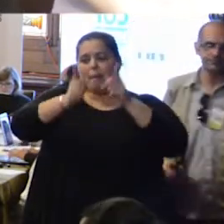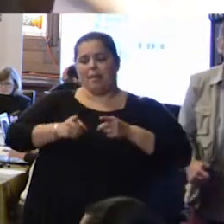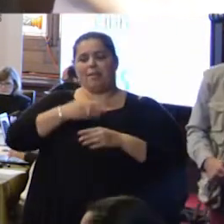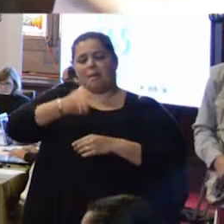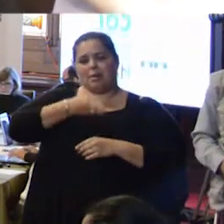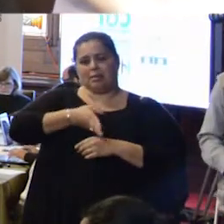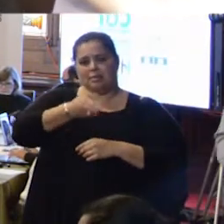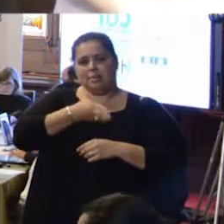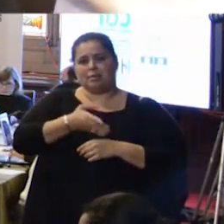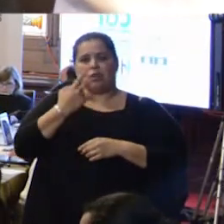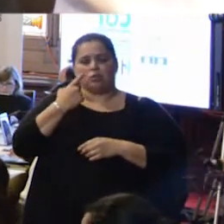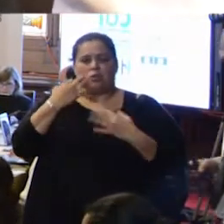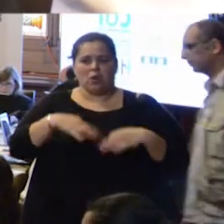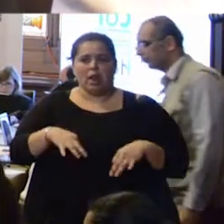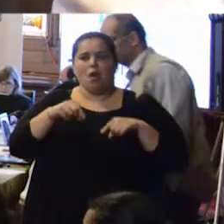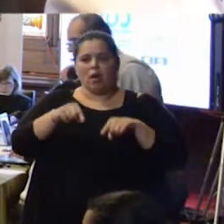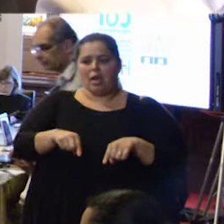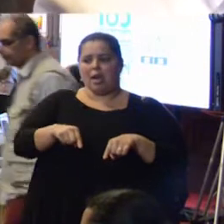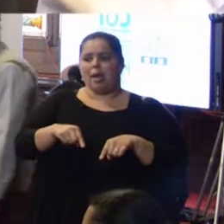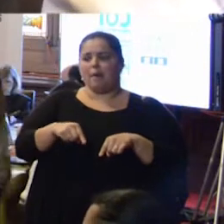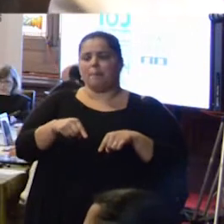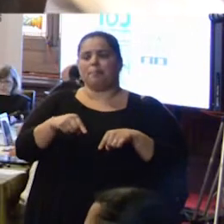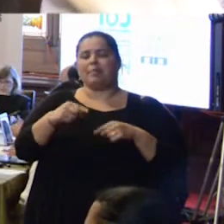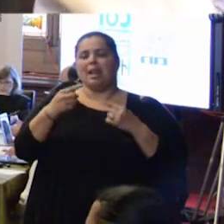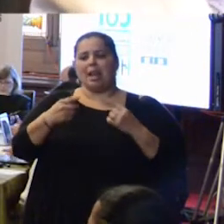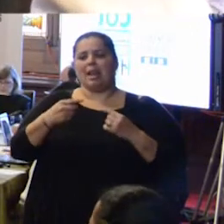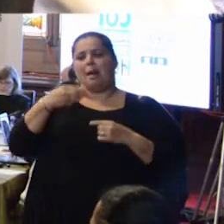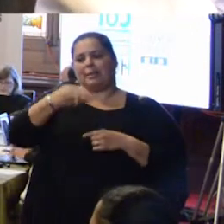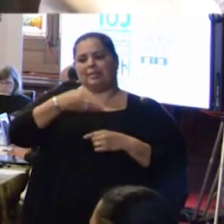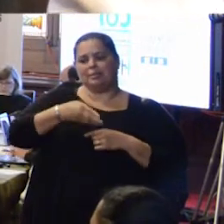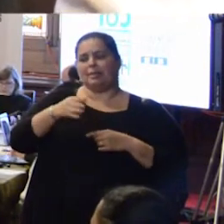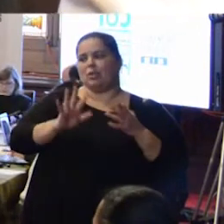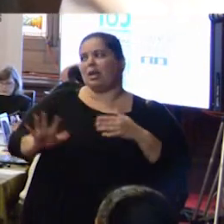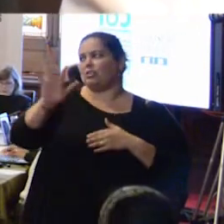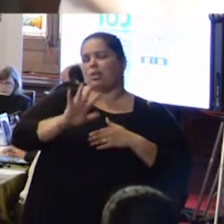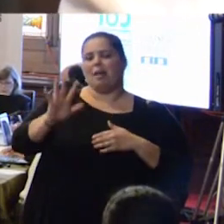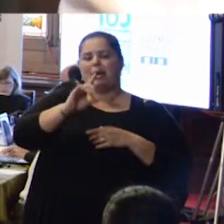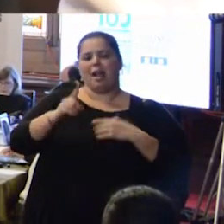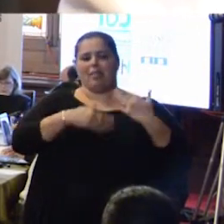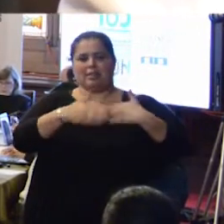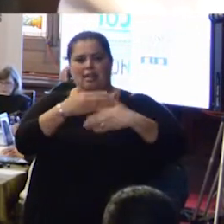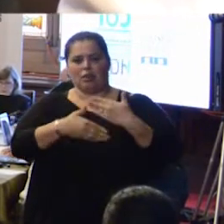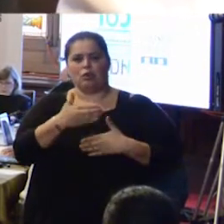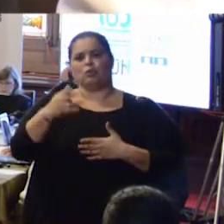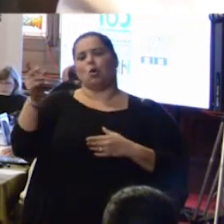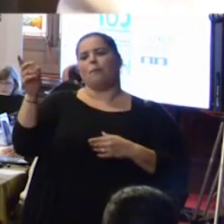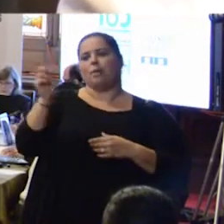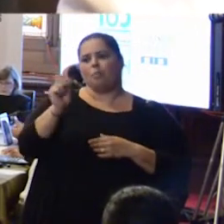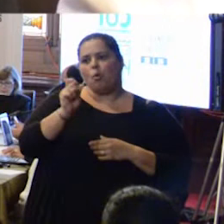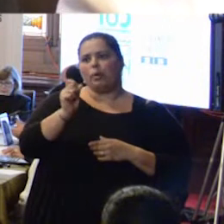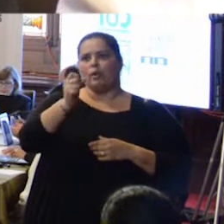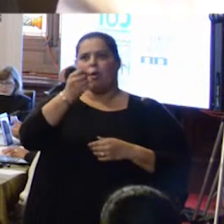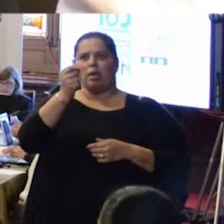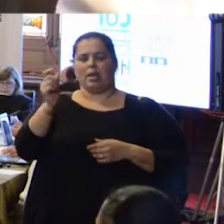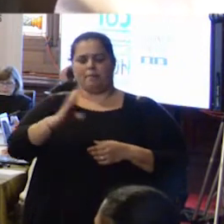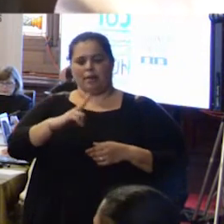Yo quiero mencionar, por ejemplo, que en la Concertación Nacional para el Desarrollo, que es un foro público-privado de concertación, hay una